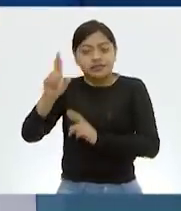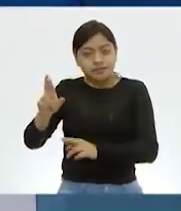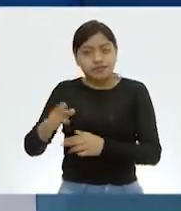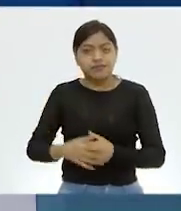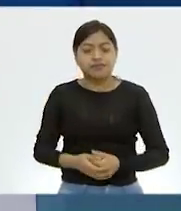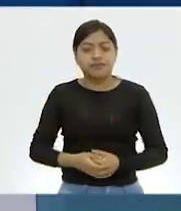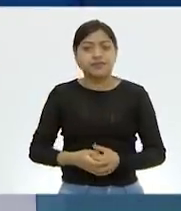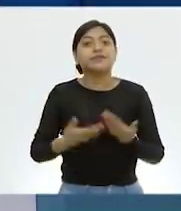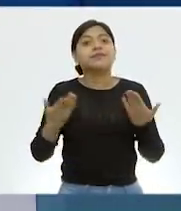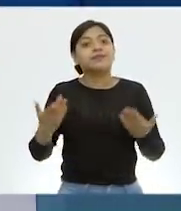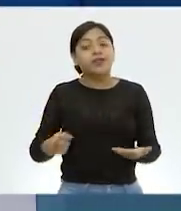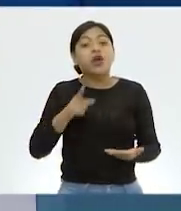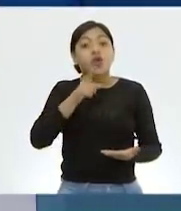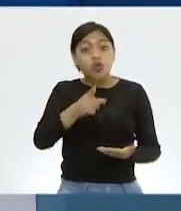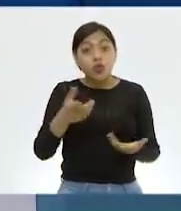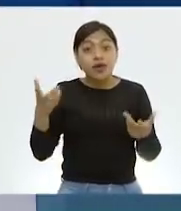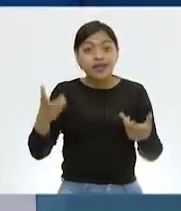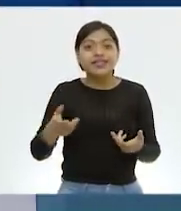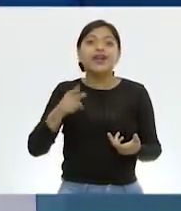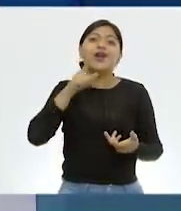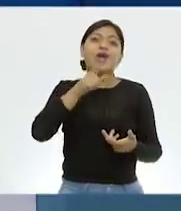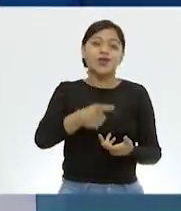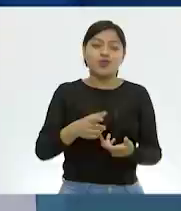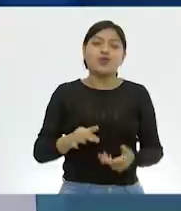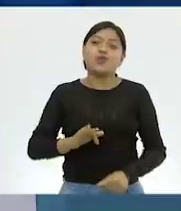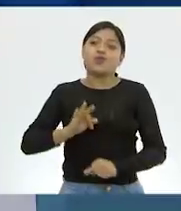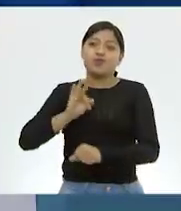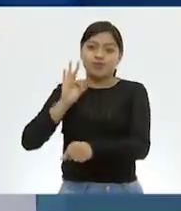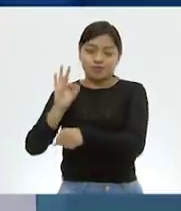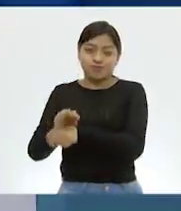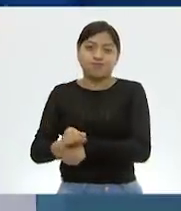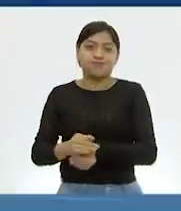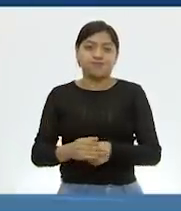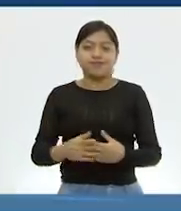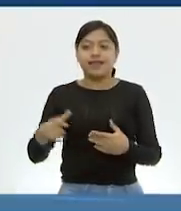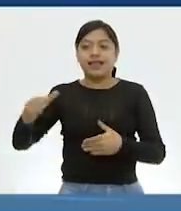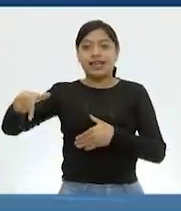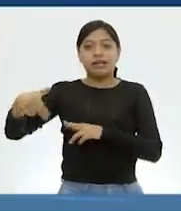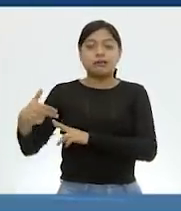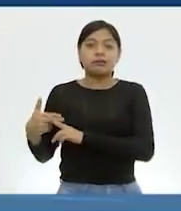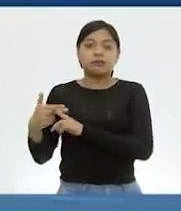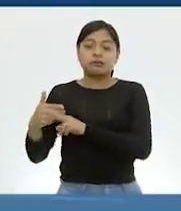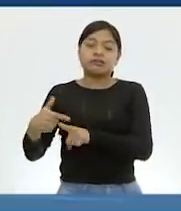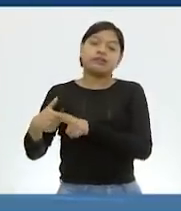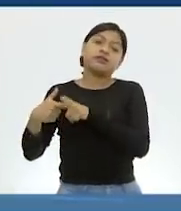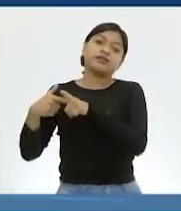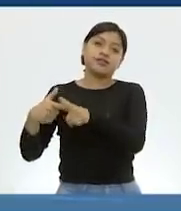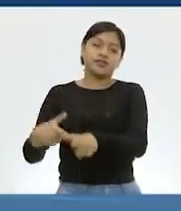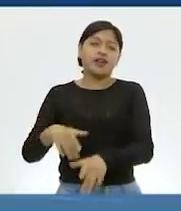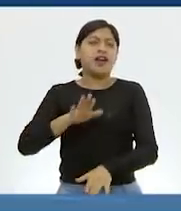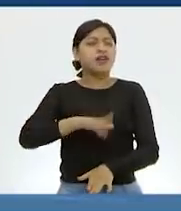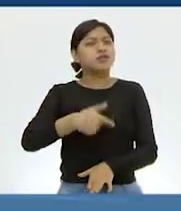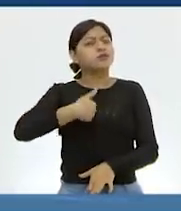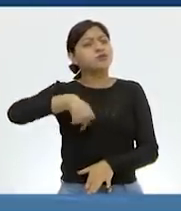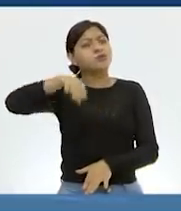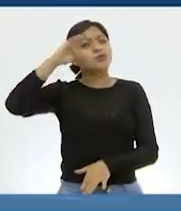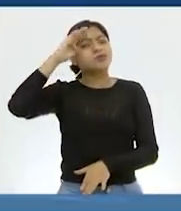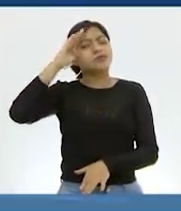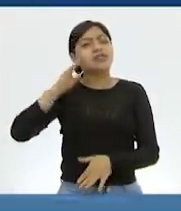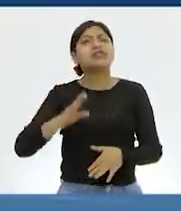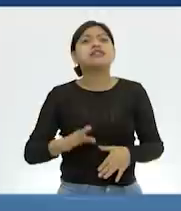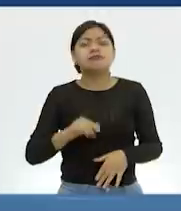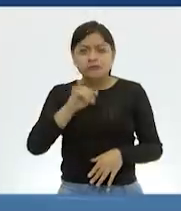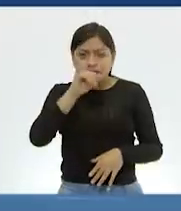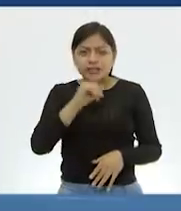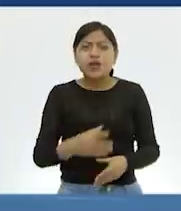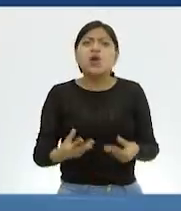nosotros, estaremos dando un gran paso para conservarlos. Y ahora que lo pienso, maestra, muchas